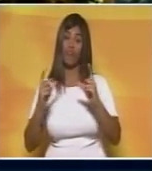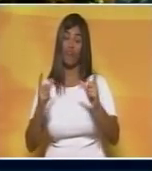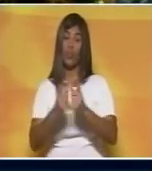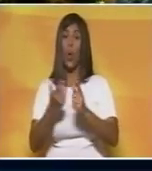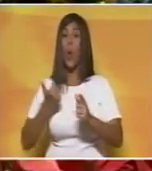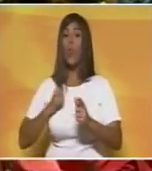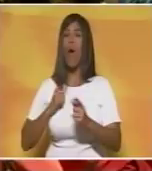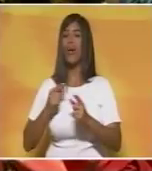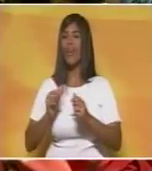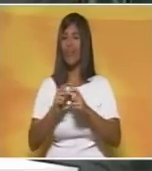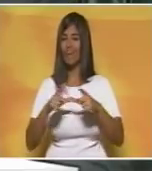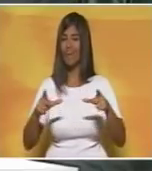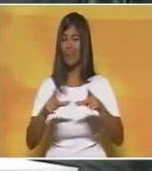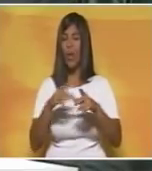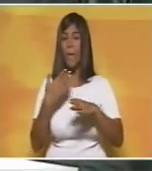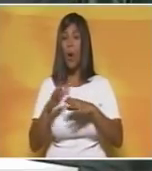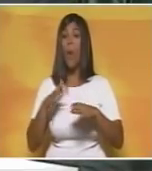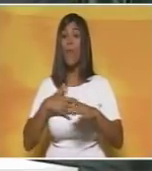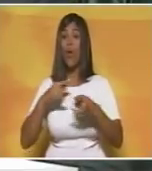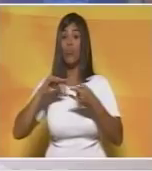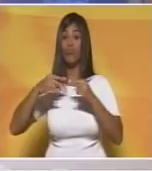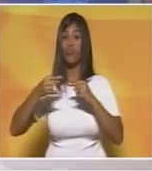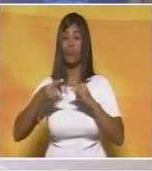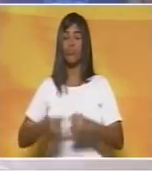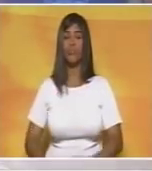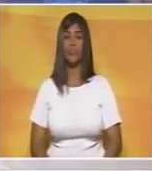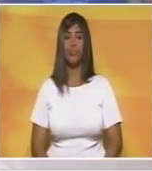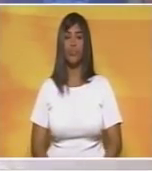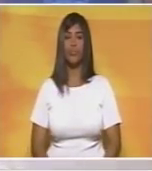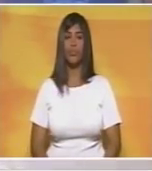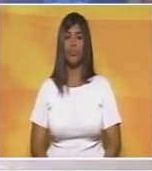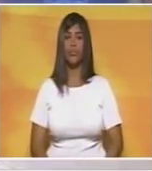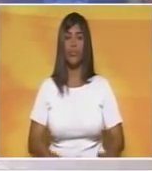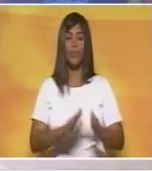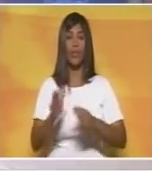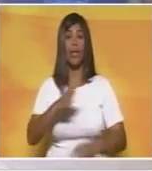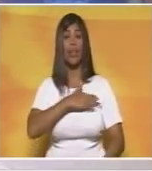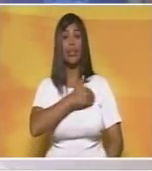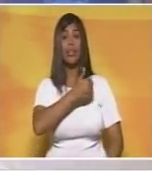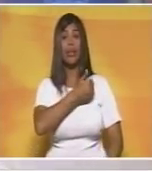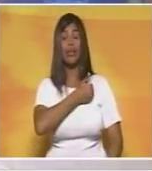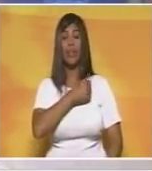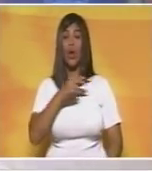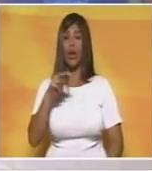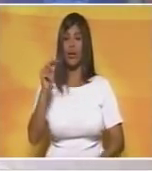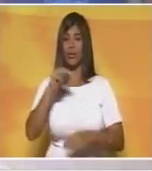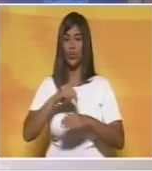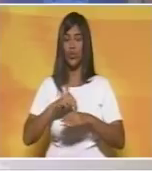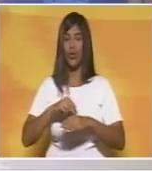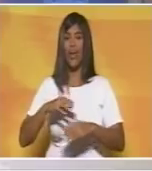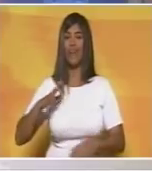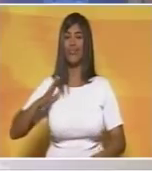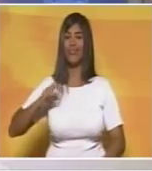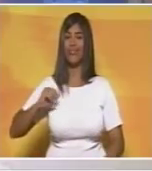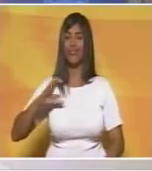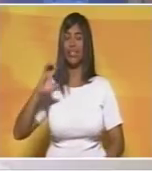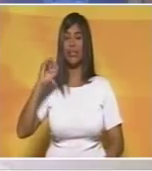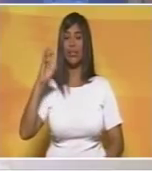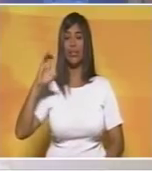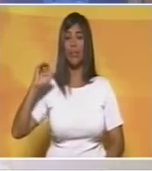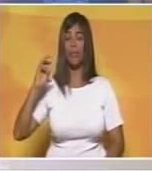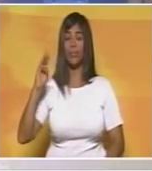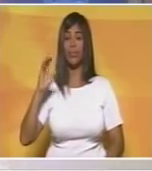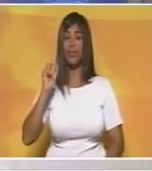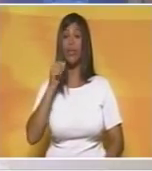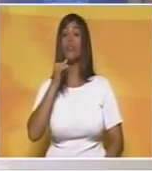cualquier espacio donde tengamos conectividad. El director nacional del CICPC, comisario general Douglas Rico, anunció la resolución de